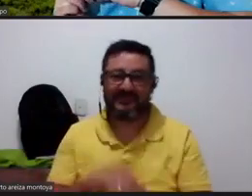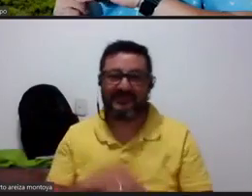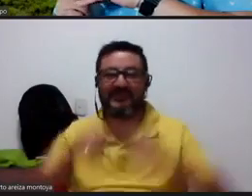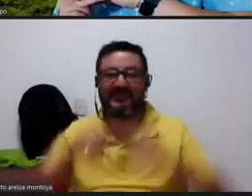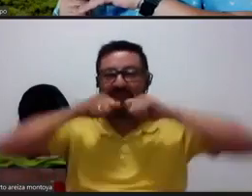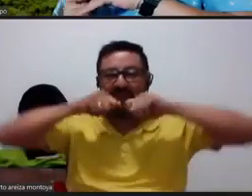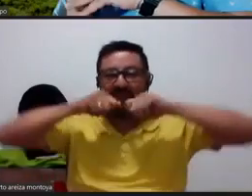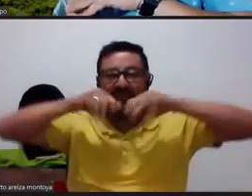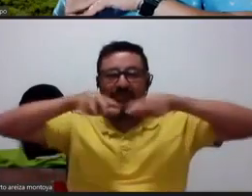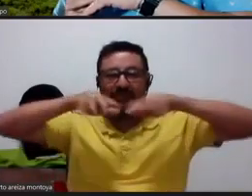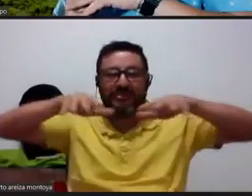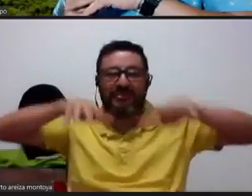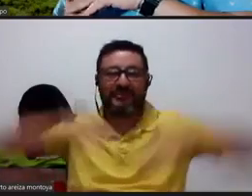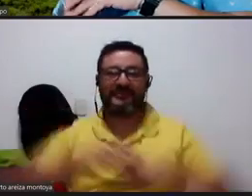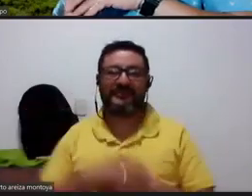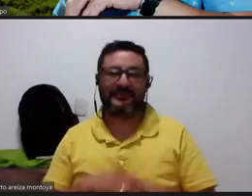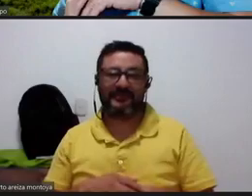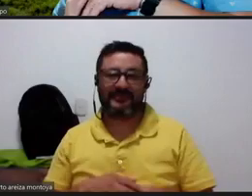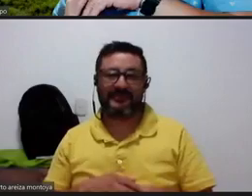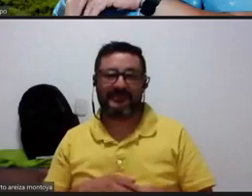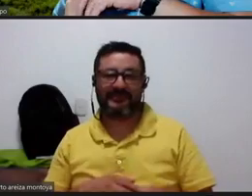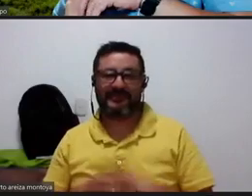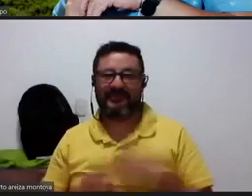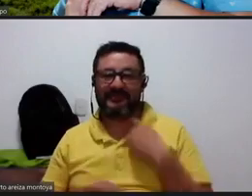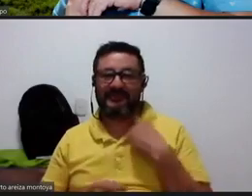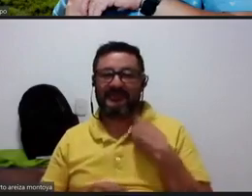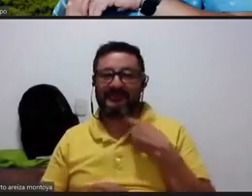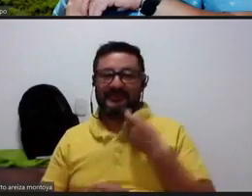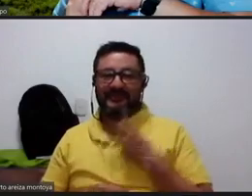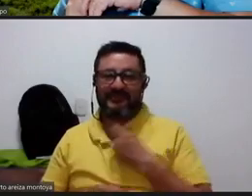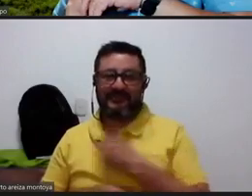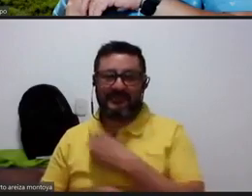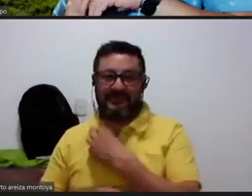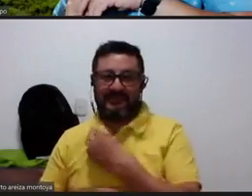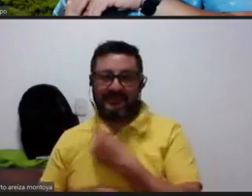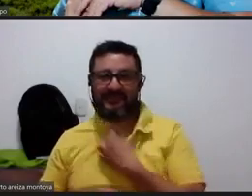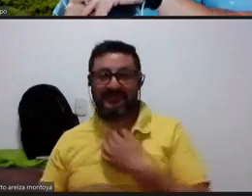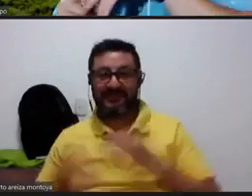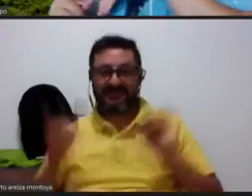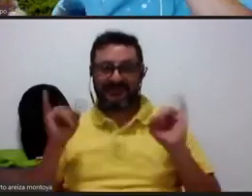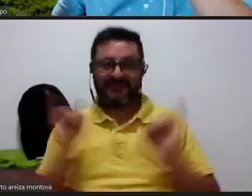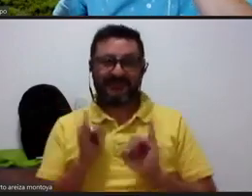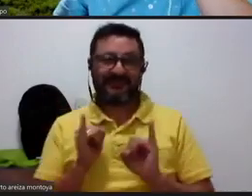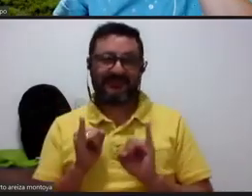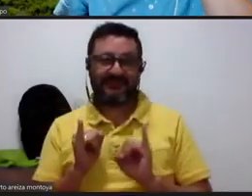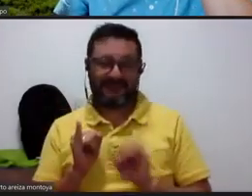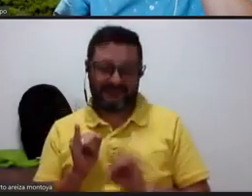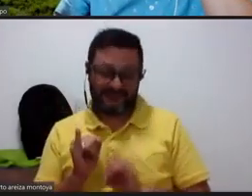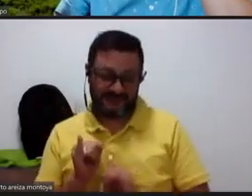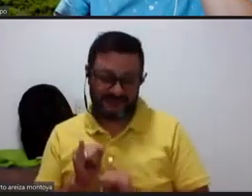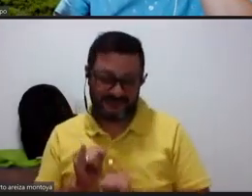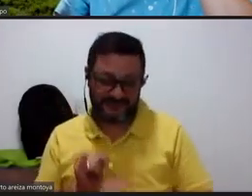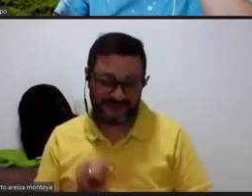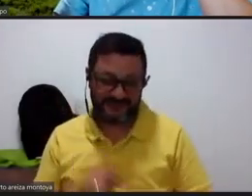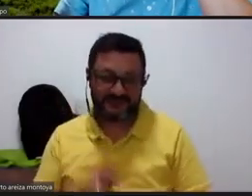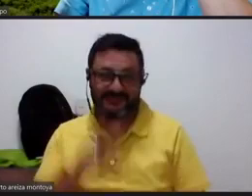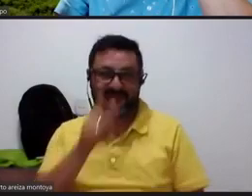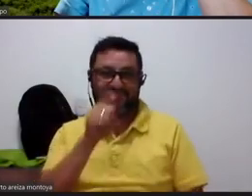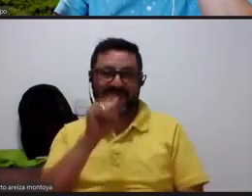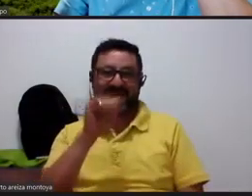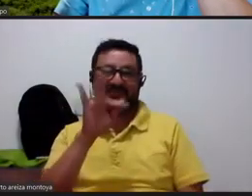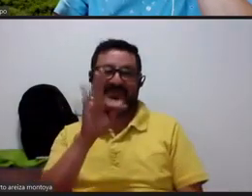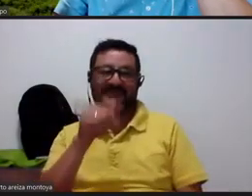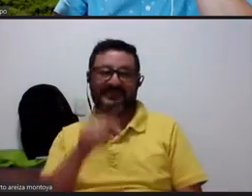eso, porque hay como una cultura fitness, ¿cierto? Que en realidad lo fitness es lo que Sebastián